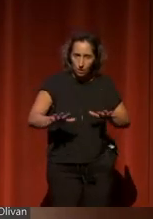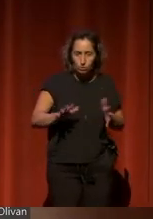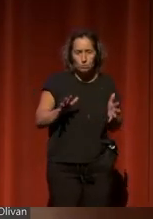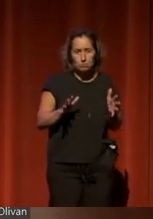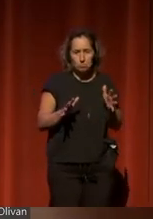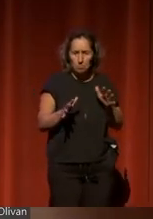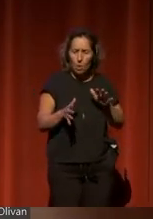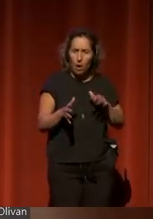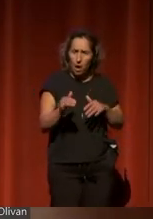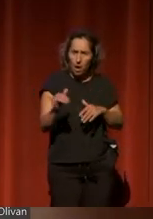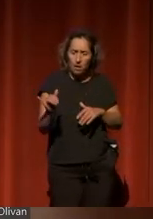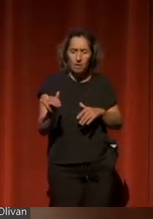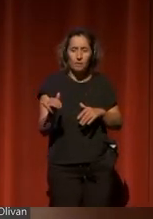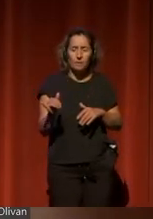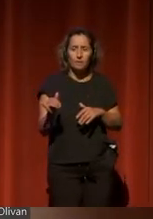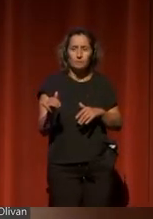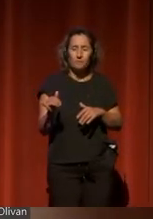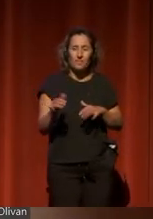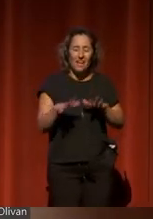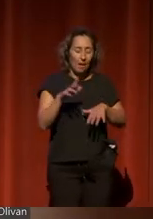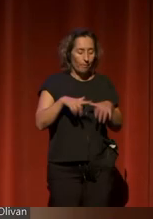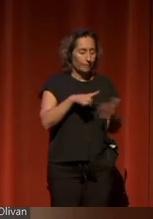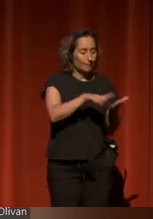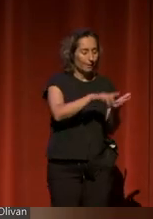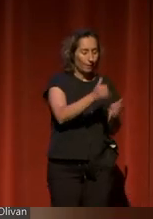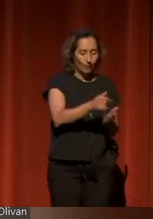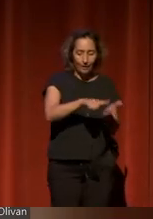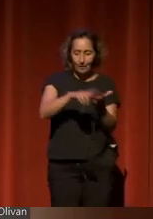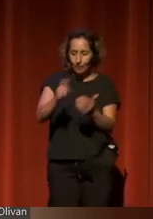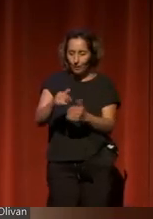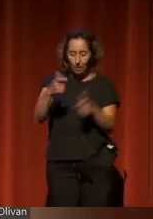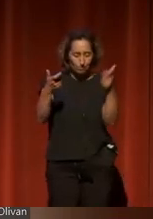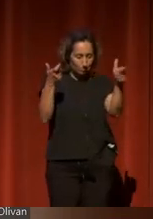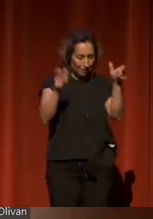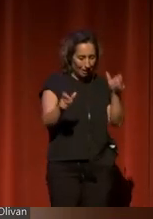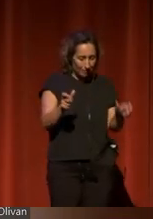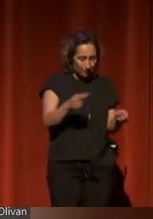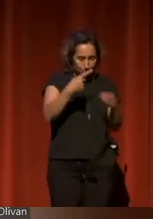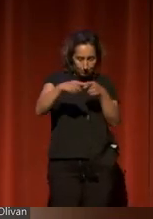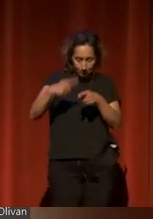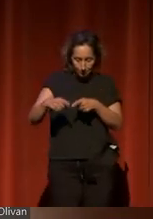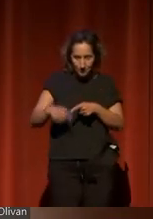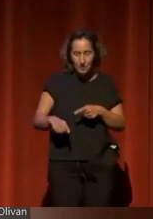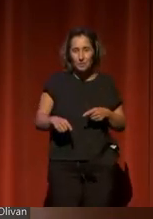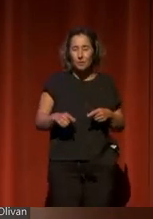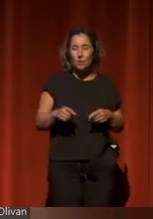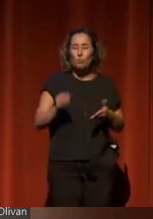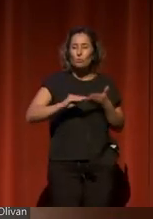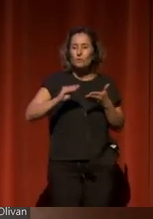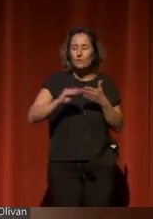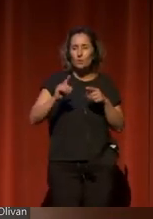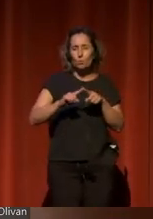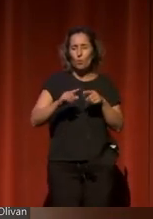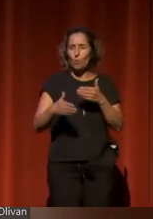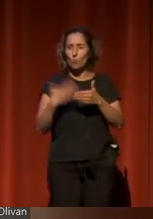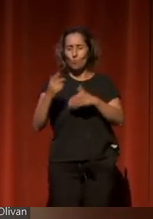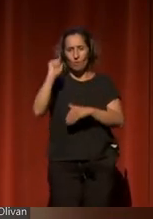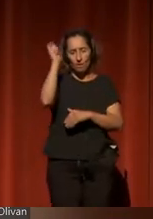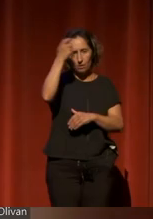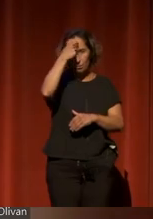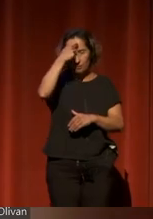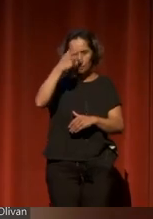y a veces hablamos lenguajes diferentes practicamos lo que yo defino como vanguardia conceptual que es un